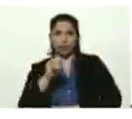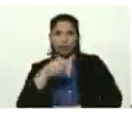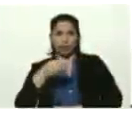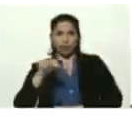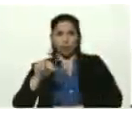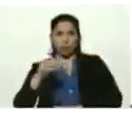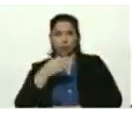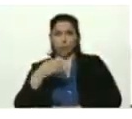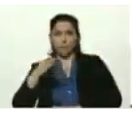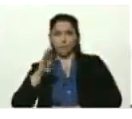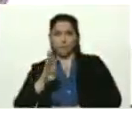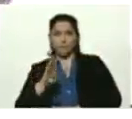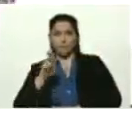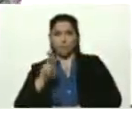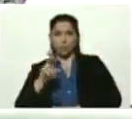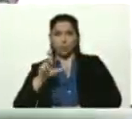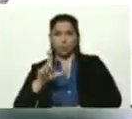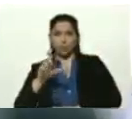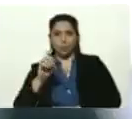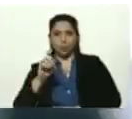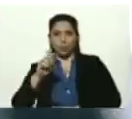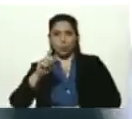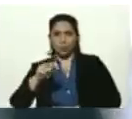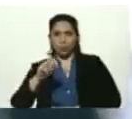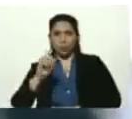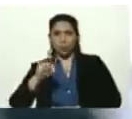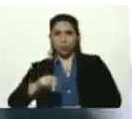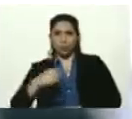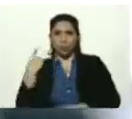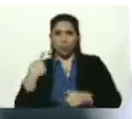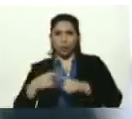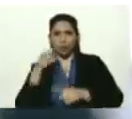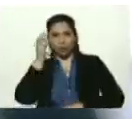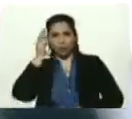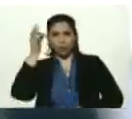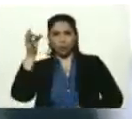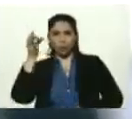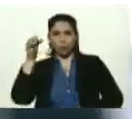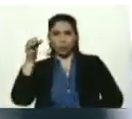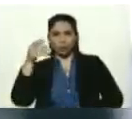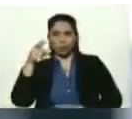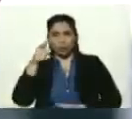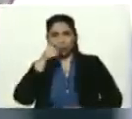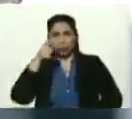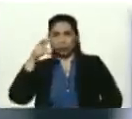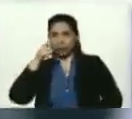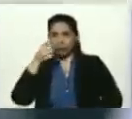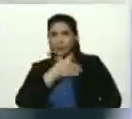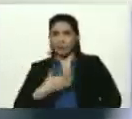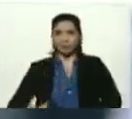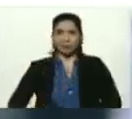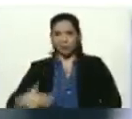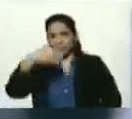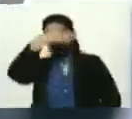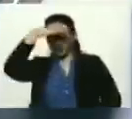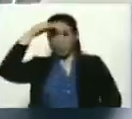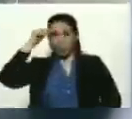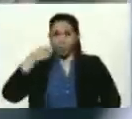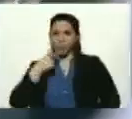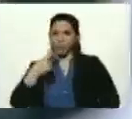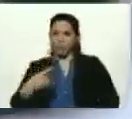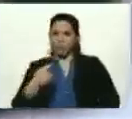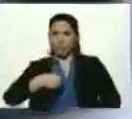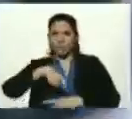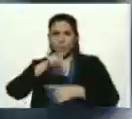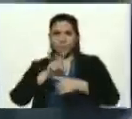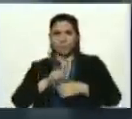Bolton, diplomático estadounidense y exconsejero de seguridad del presidente Donald Trump, reveló que para el